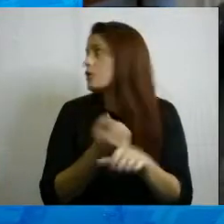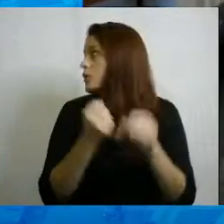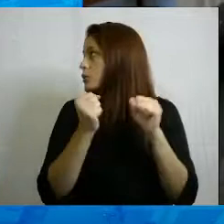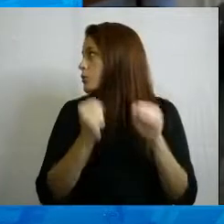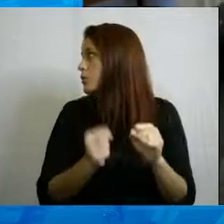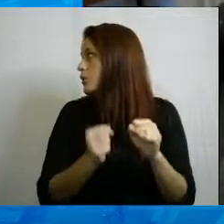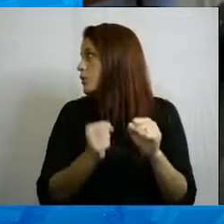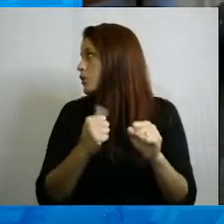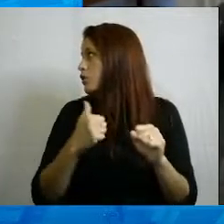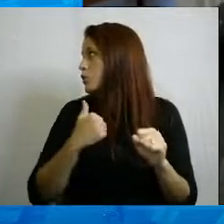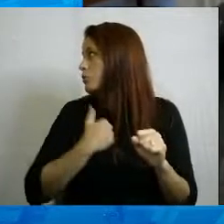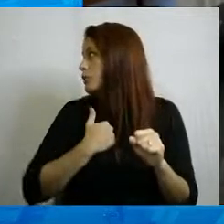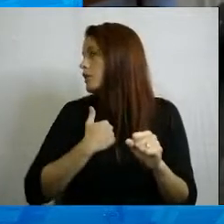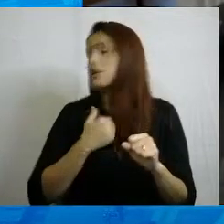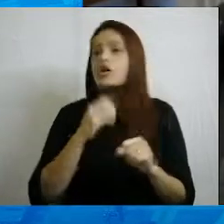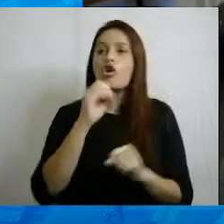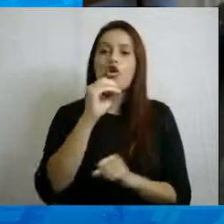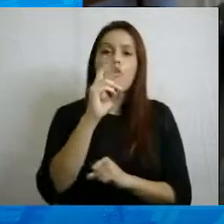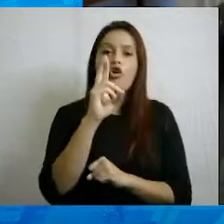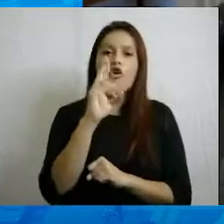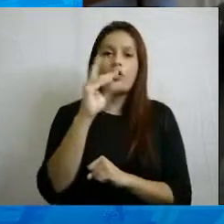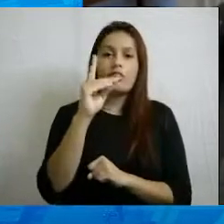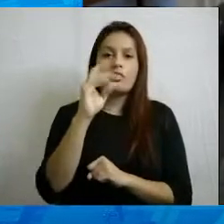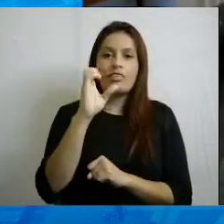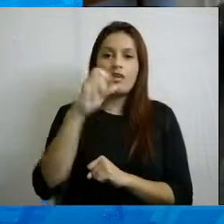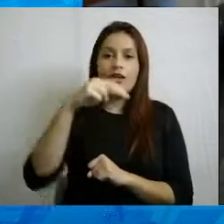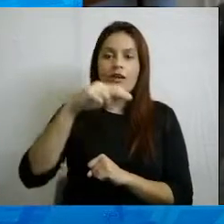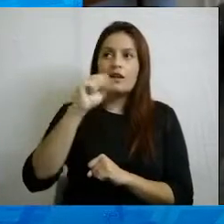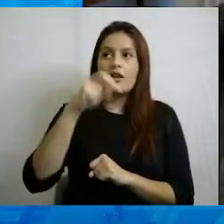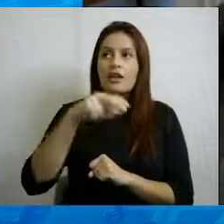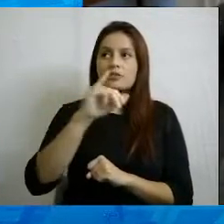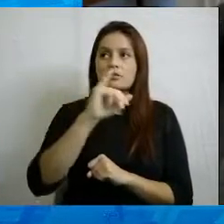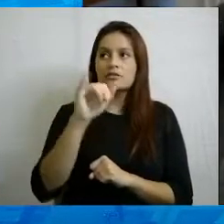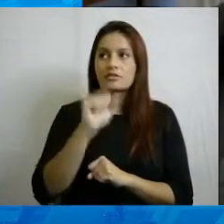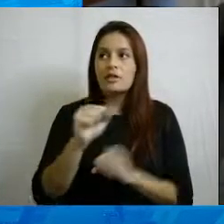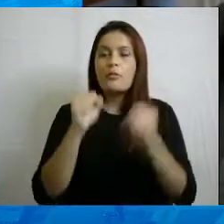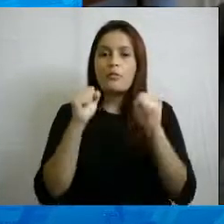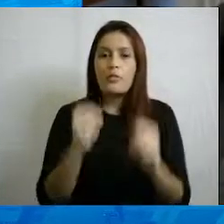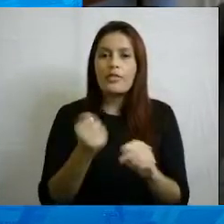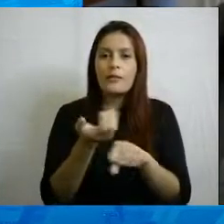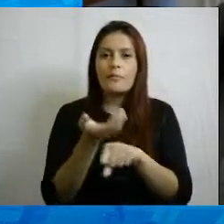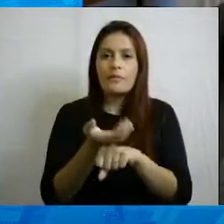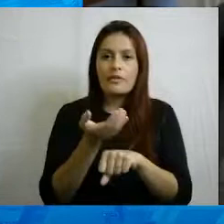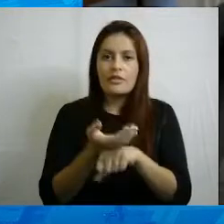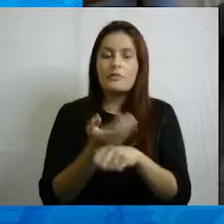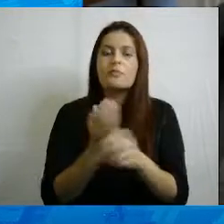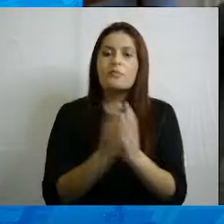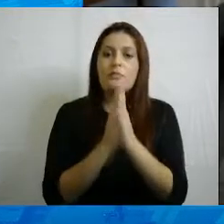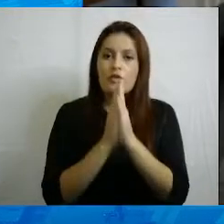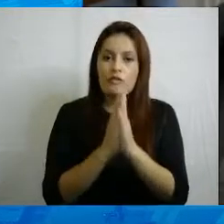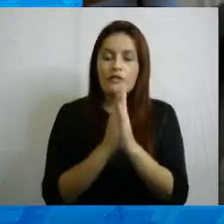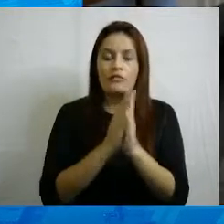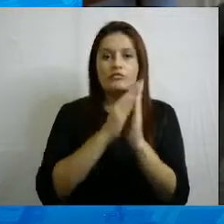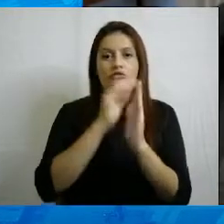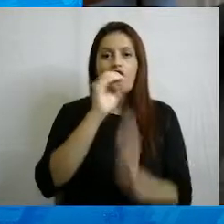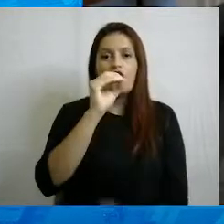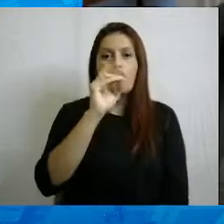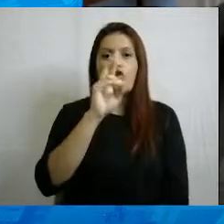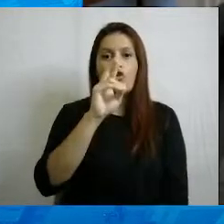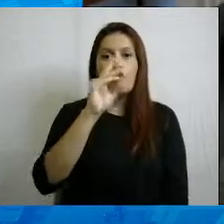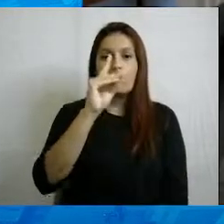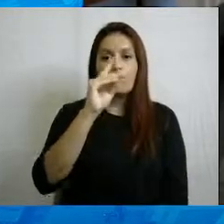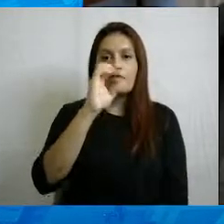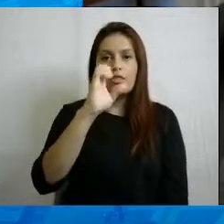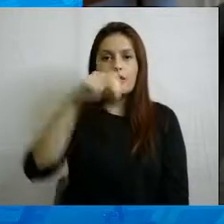cumplir la ordenanza. Y para eso estamos acá, para pedirle encarecidamente que con la ordenanza, que